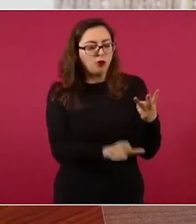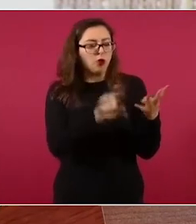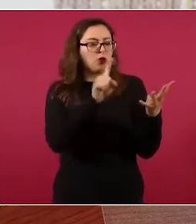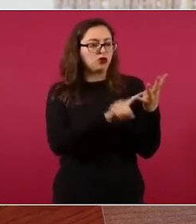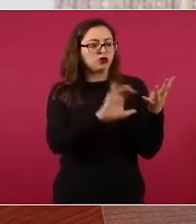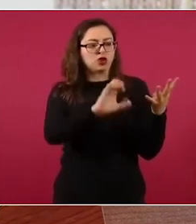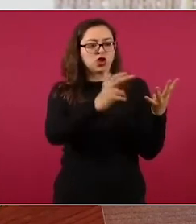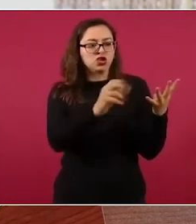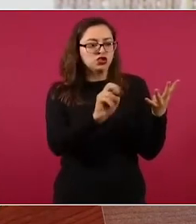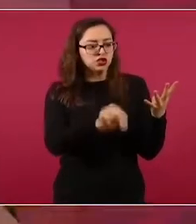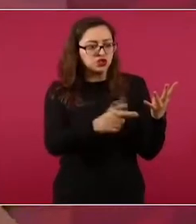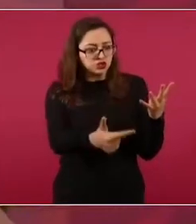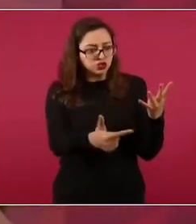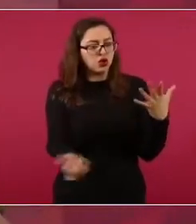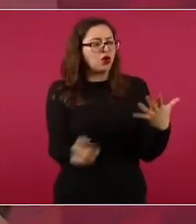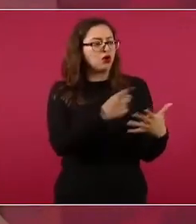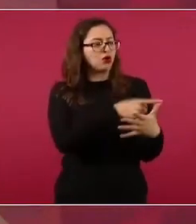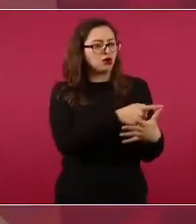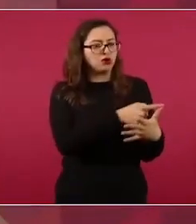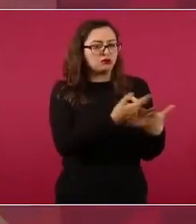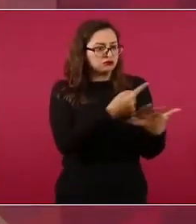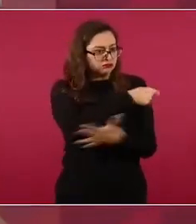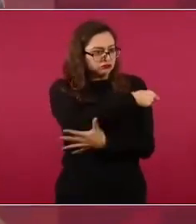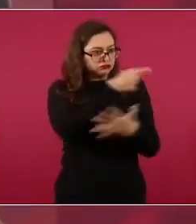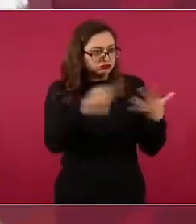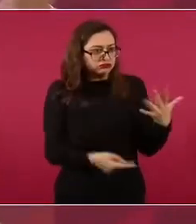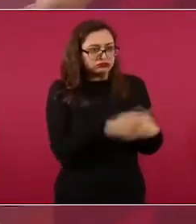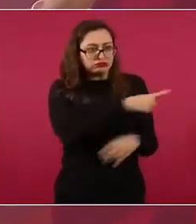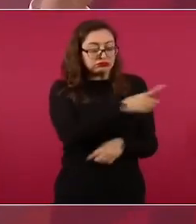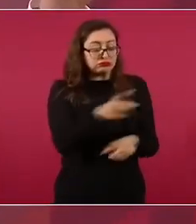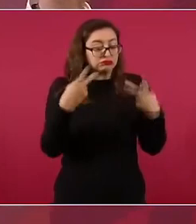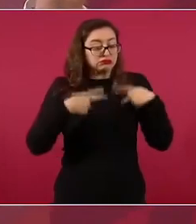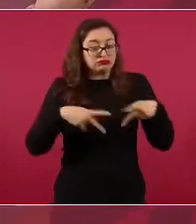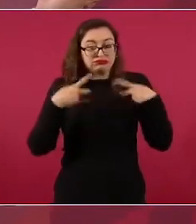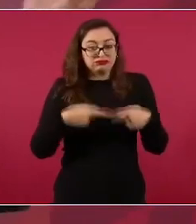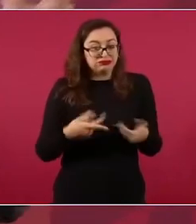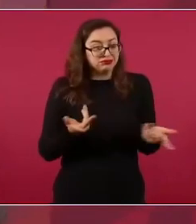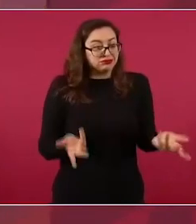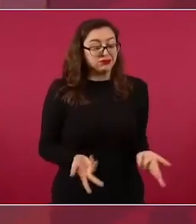y Chong y puras finísimas personas,